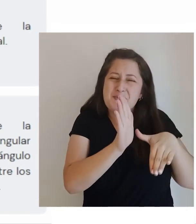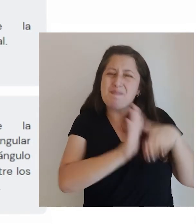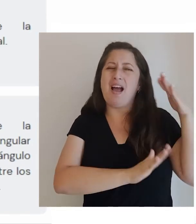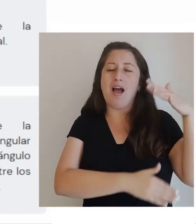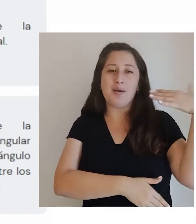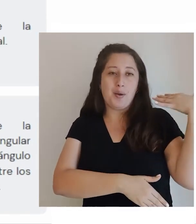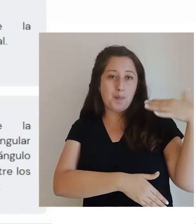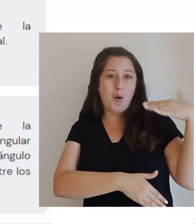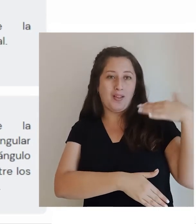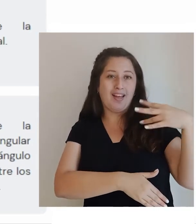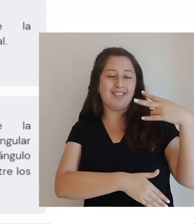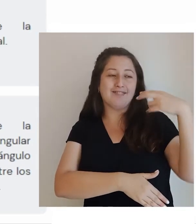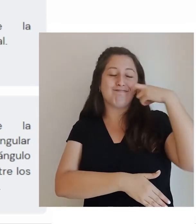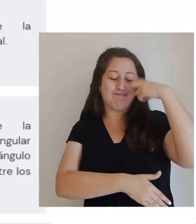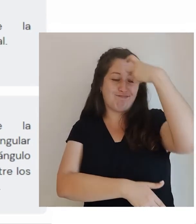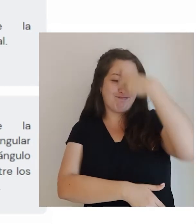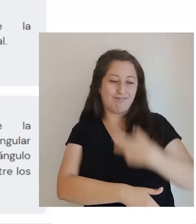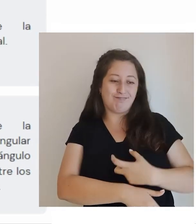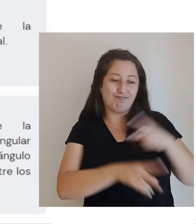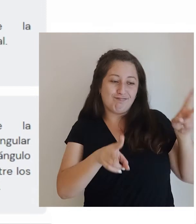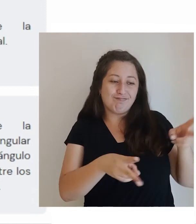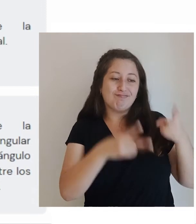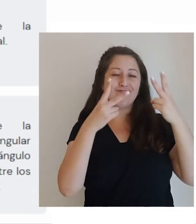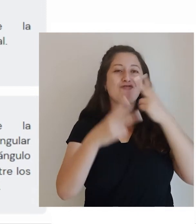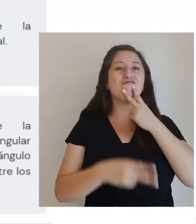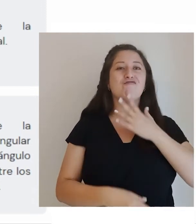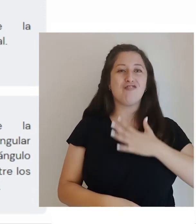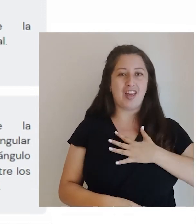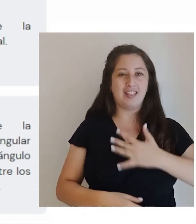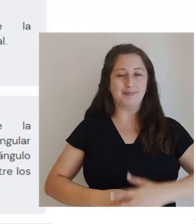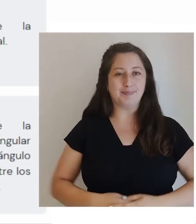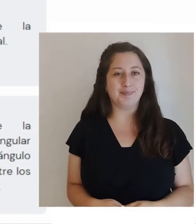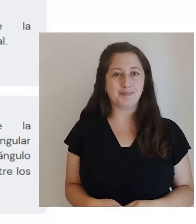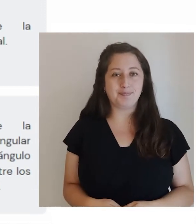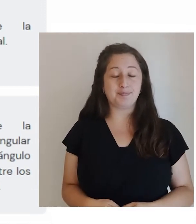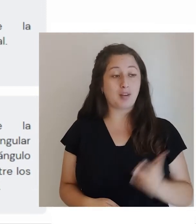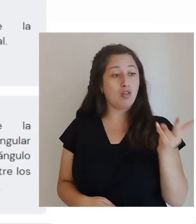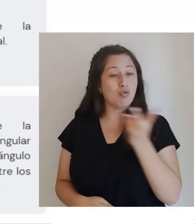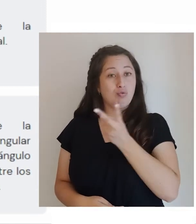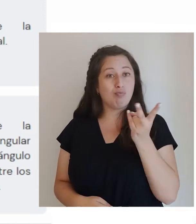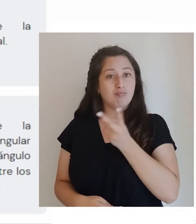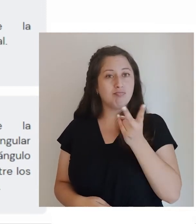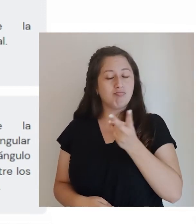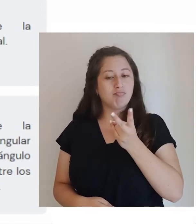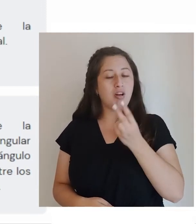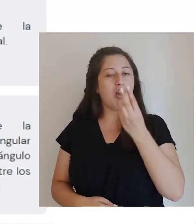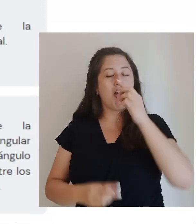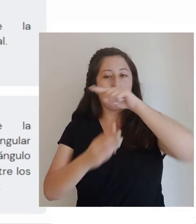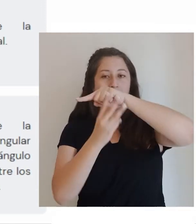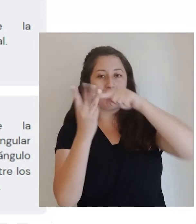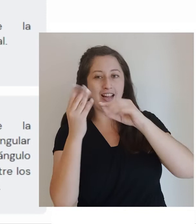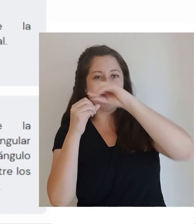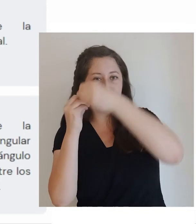más importantes para el funcionamiento de los seres vivos. Ambas están formadas por